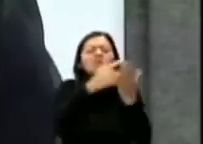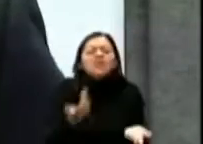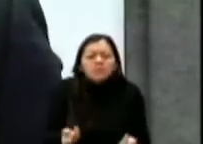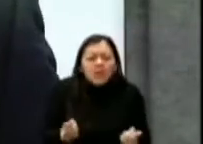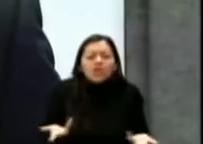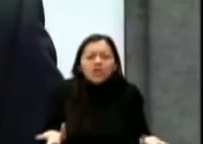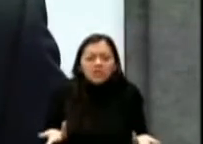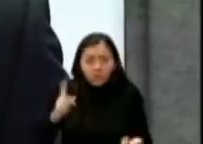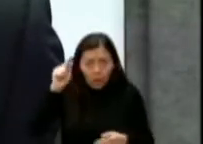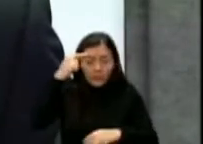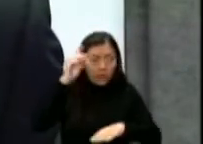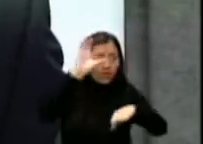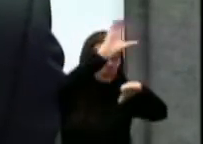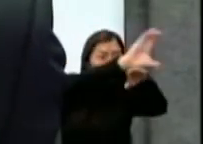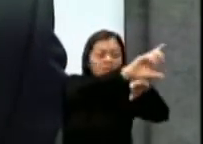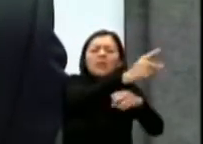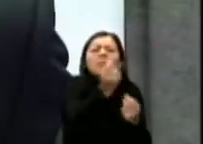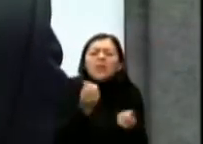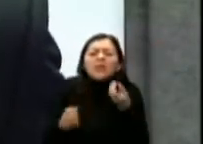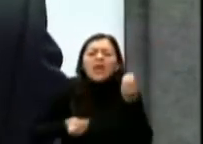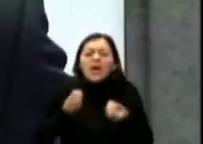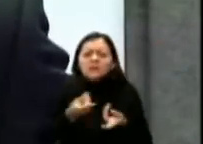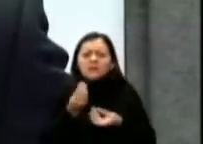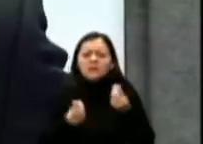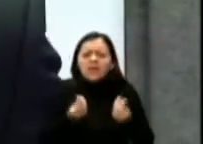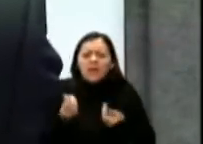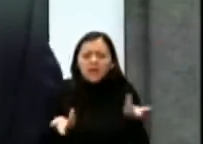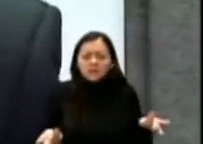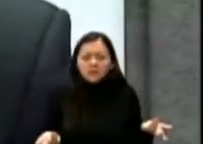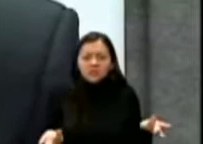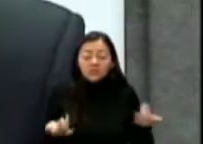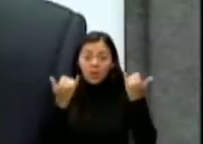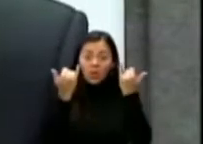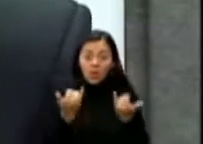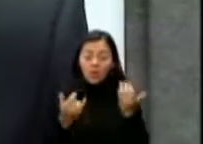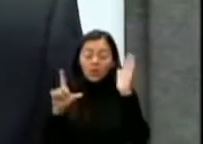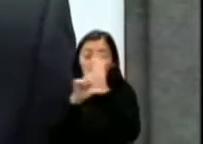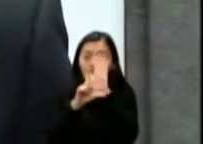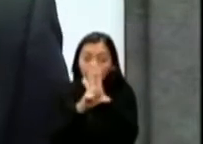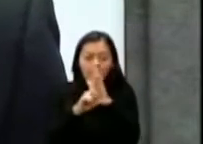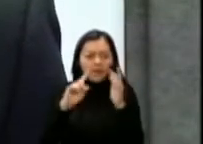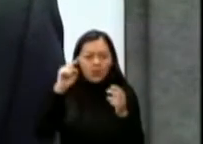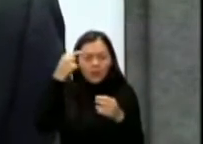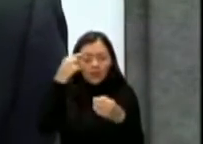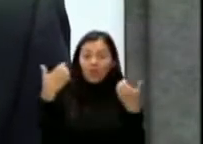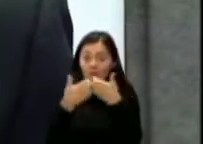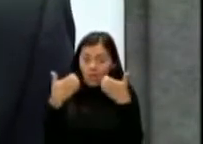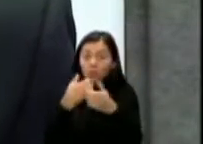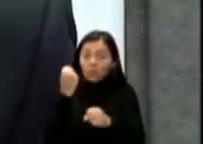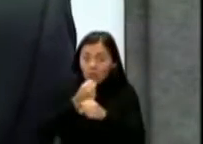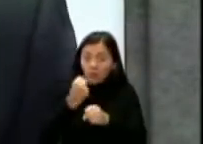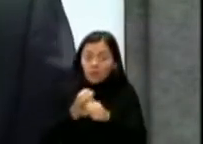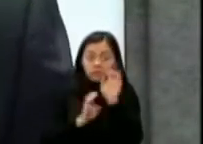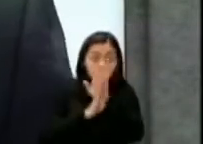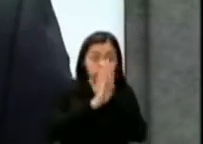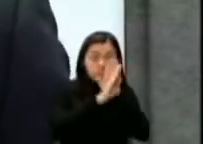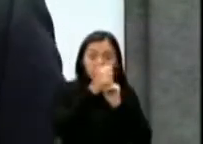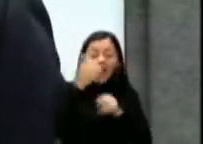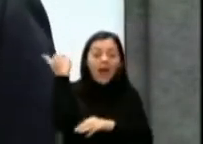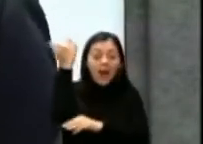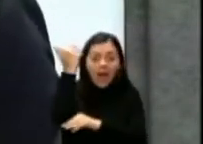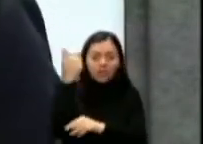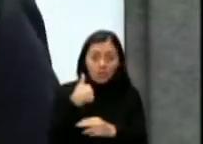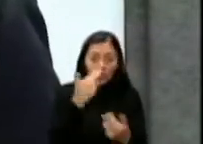radicalmente su realidad gracias a las políticas públicas bueno ya sabéis trabajando en equipo de que hay que reconocerlo hay muchos alcaldes